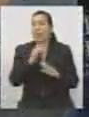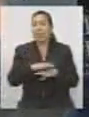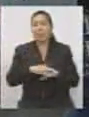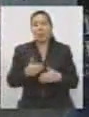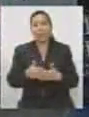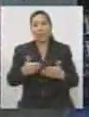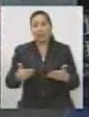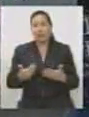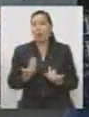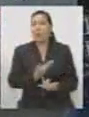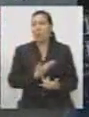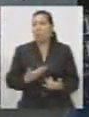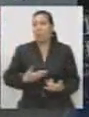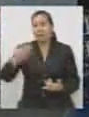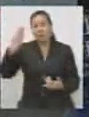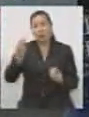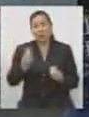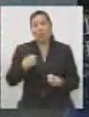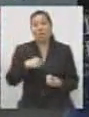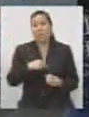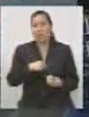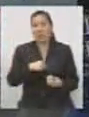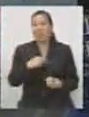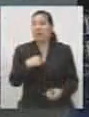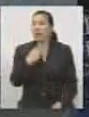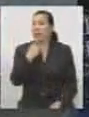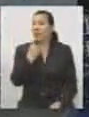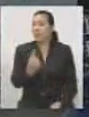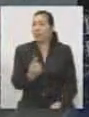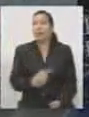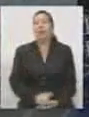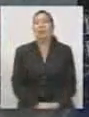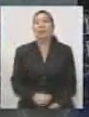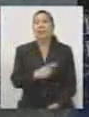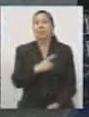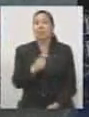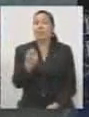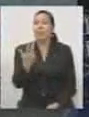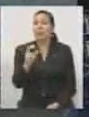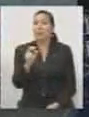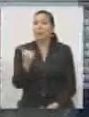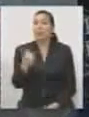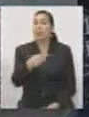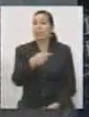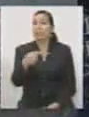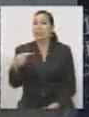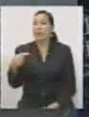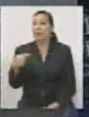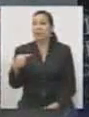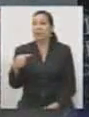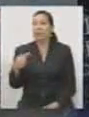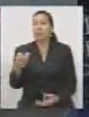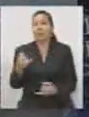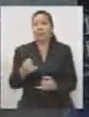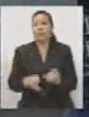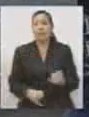gestión anterior durante el gobierno prista como la nuestra. Yo hago una invocación a los 130 congresistas que esta semana